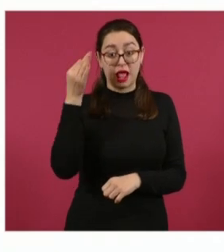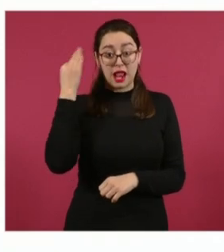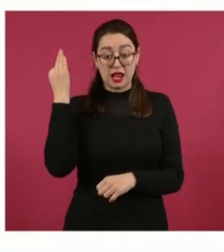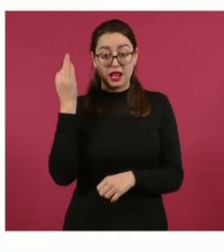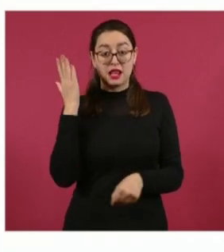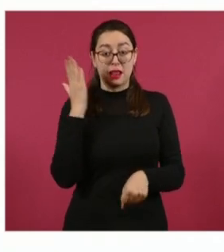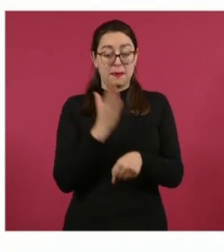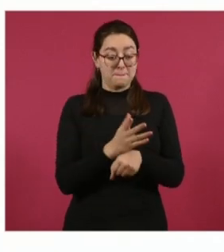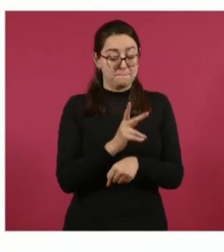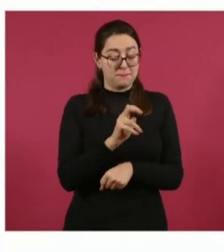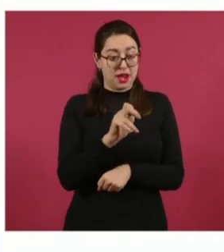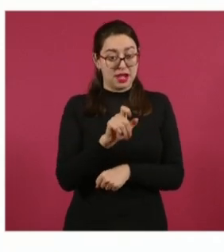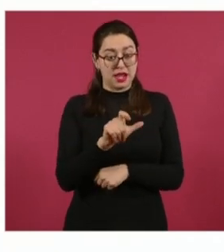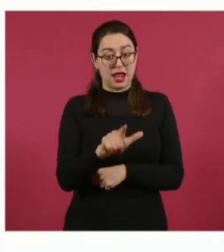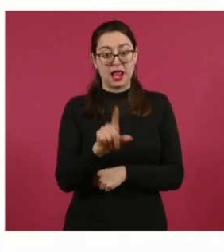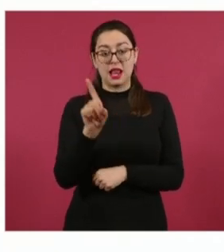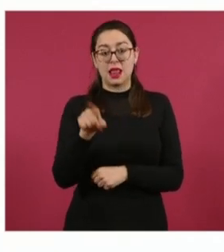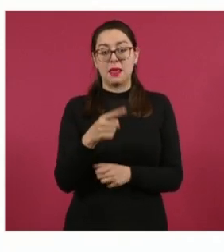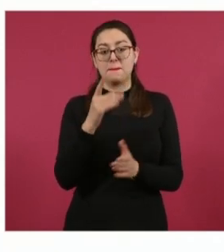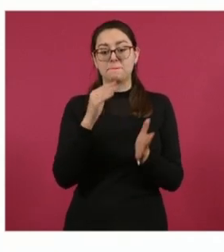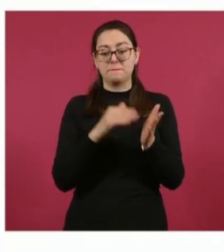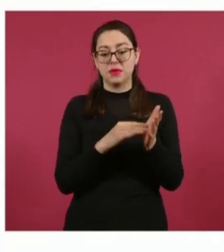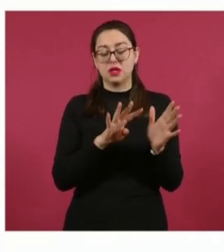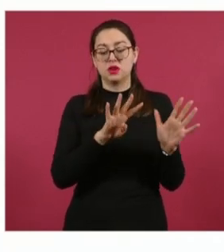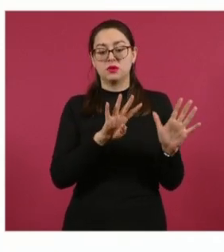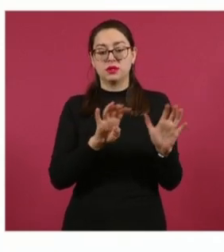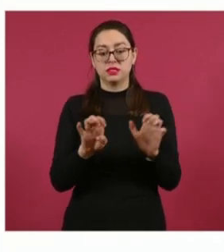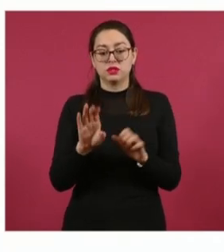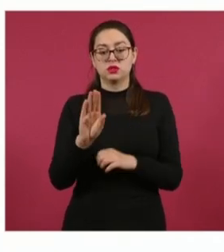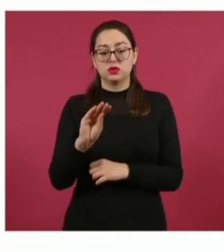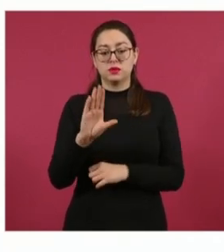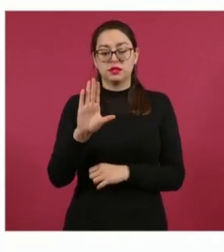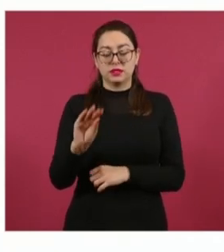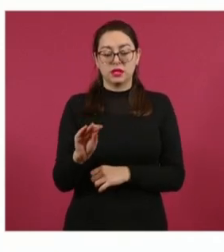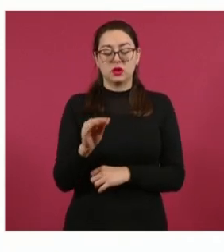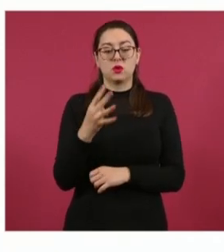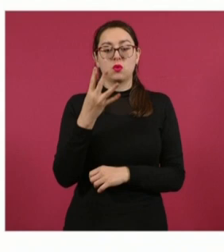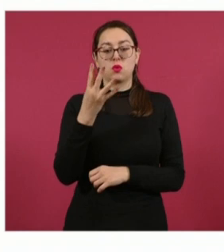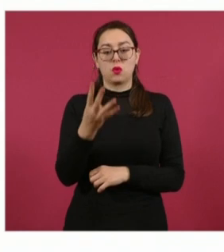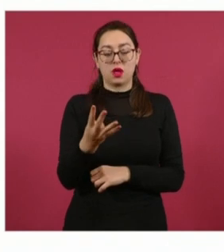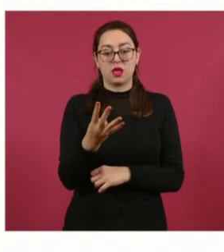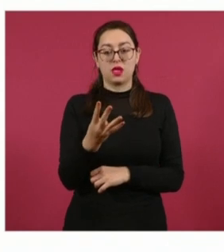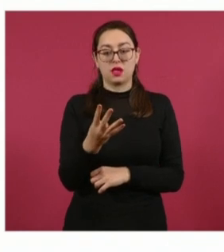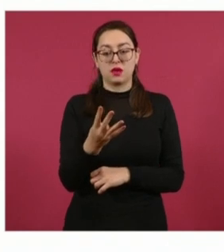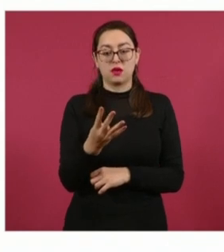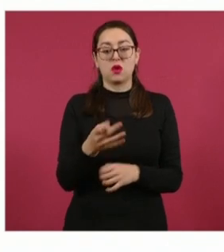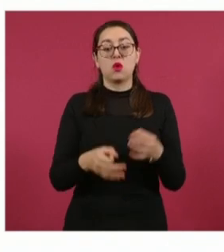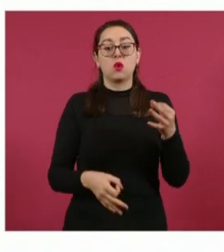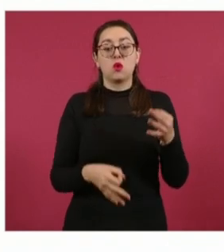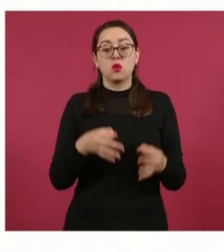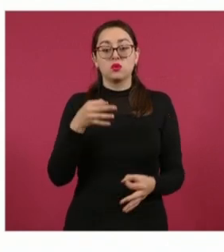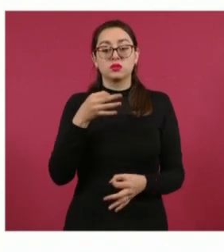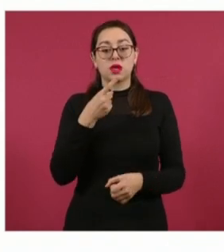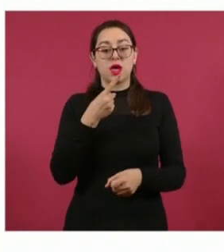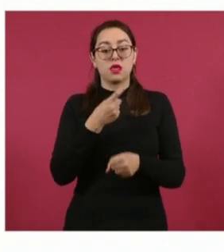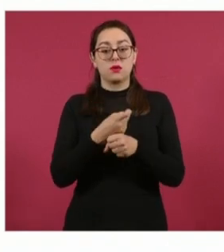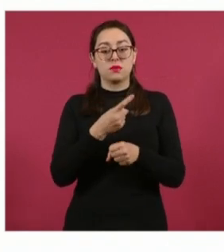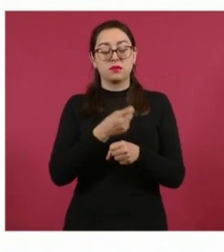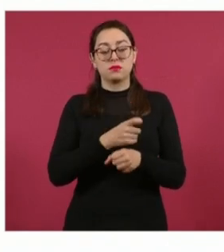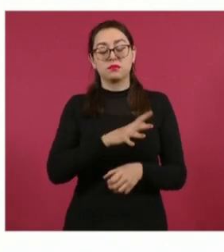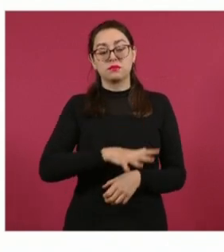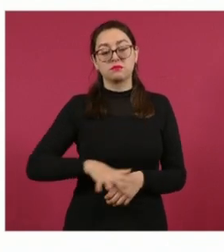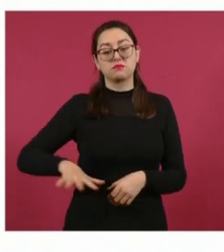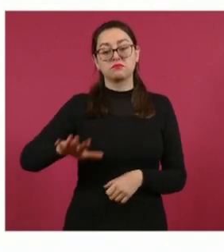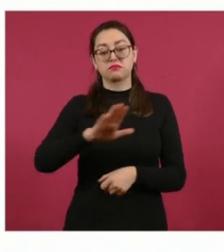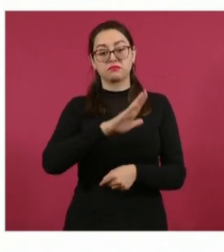penal 41-1994 del índice del juzgado primero de distrito